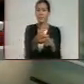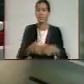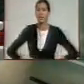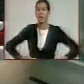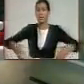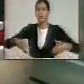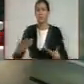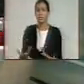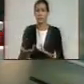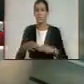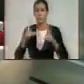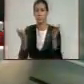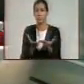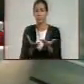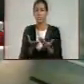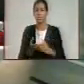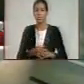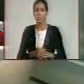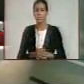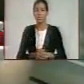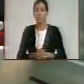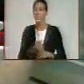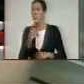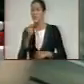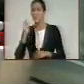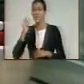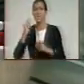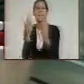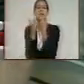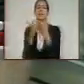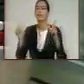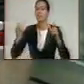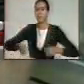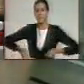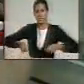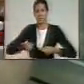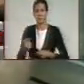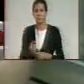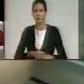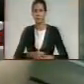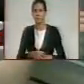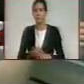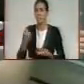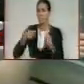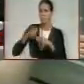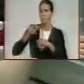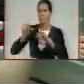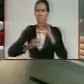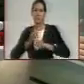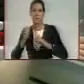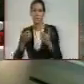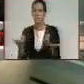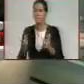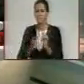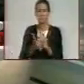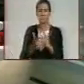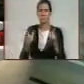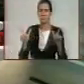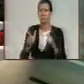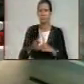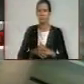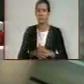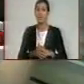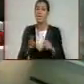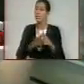o de un mundo. Y ellos, su tesis es el libre mercado, la oferta y la demanda, pues. La oferta y la